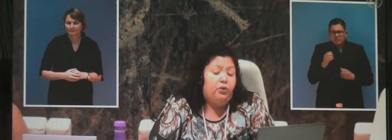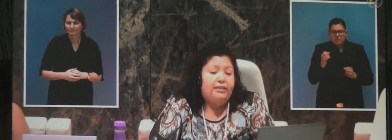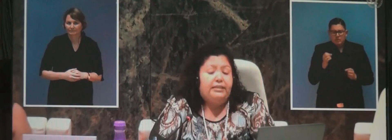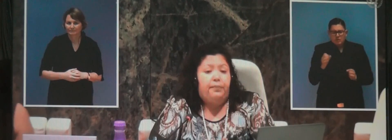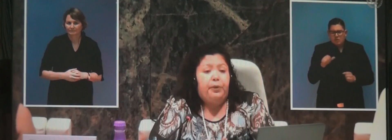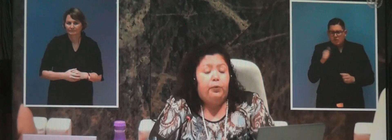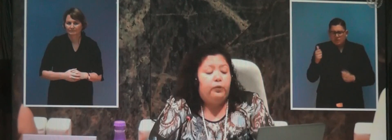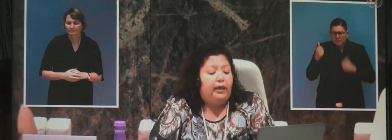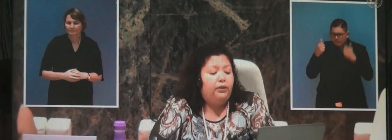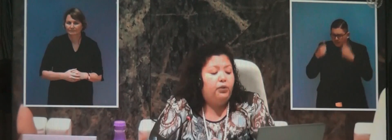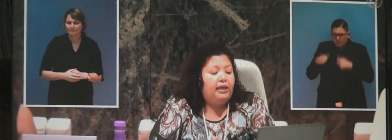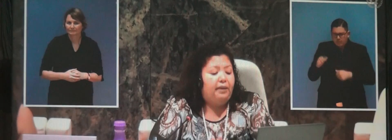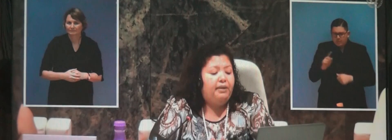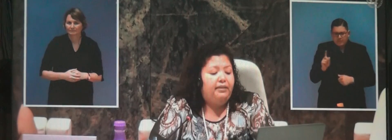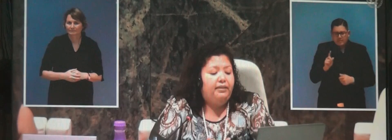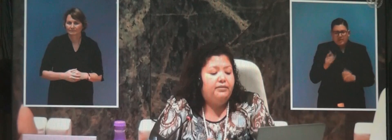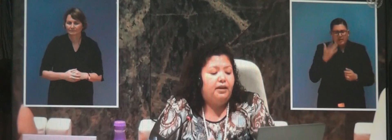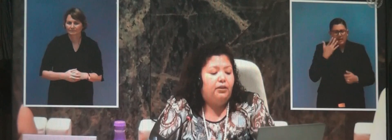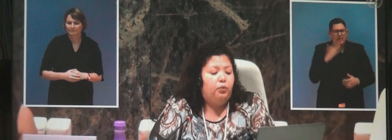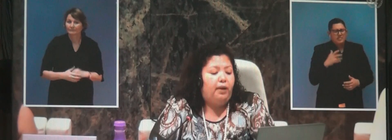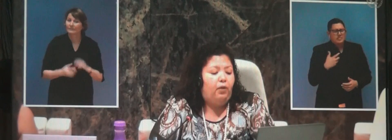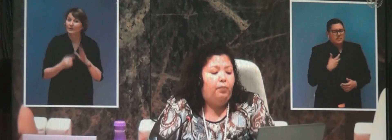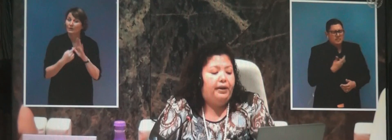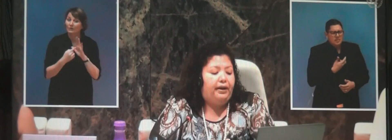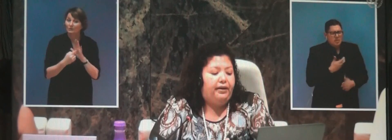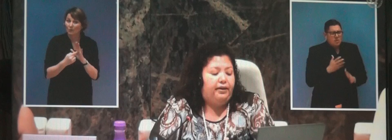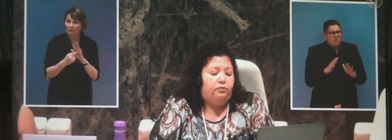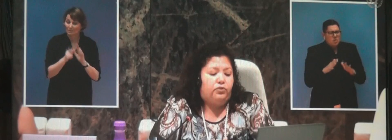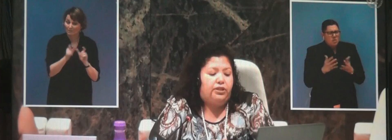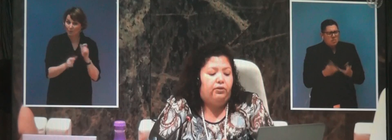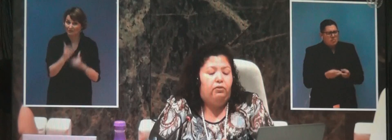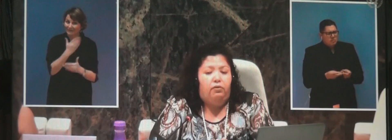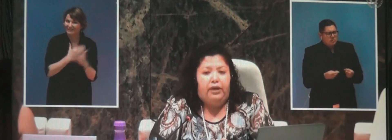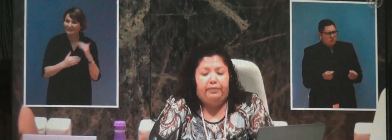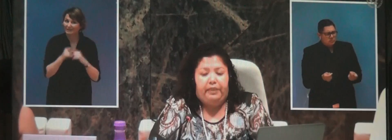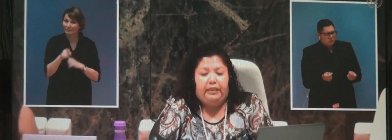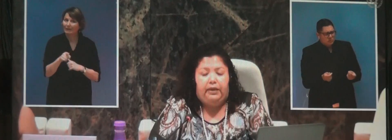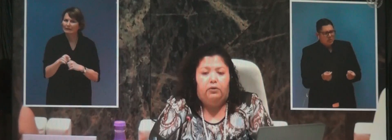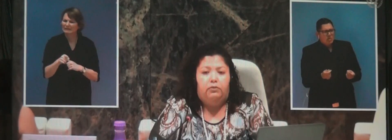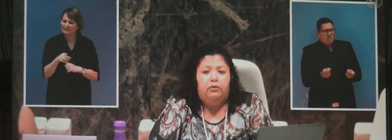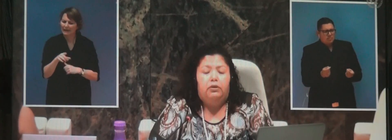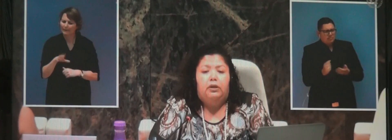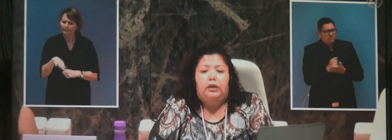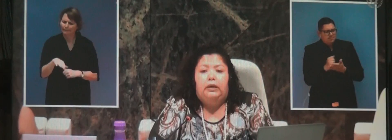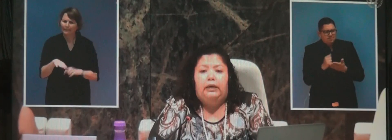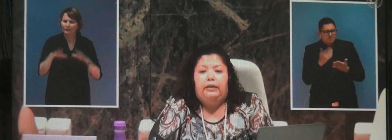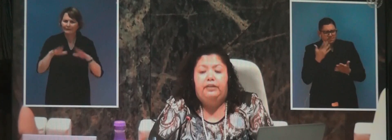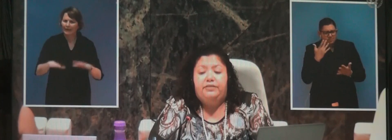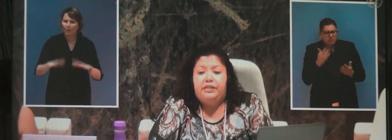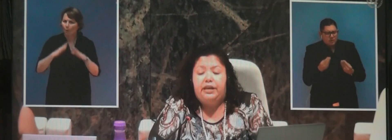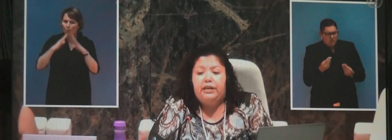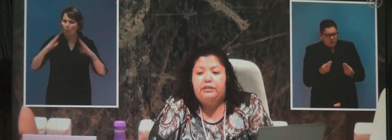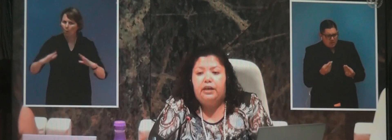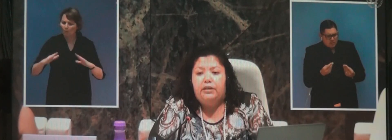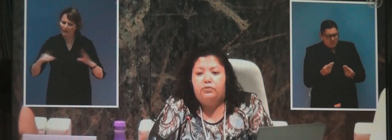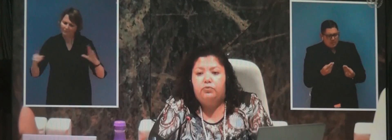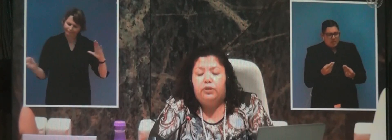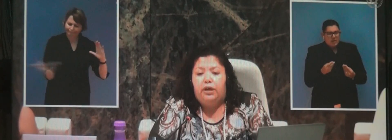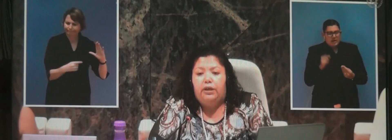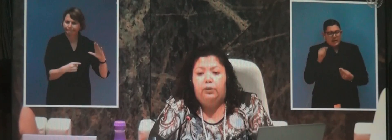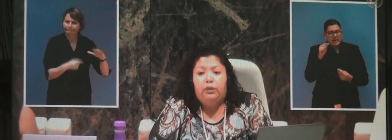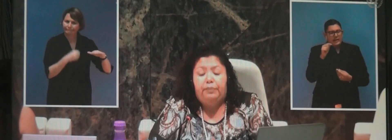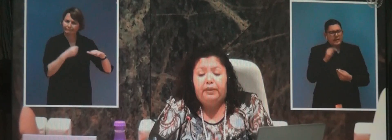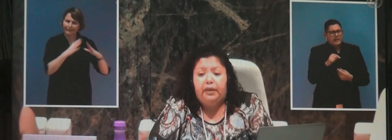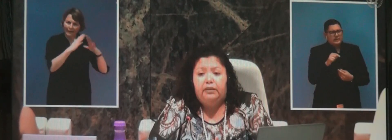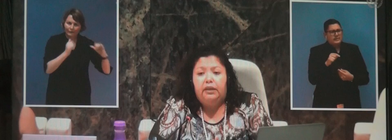y nos están preguntando qué medidas se han tomado para reducirlo o eliminarlo. Decir que esa es